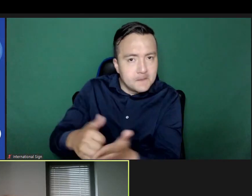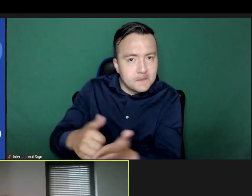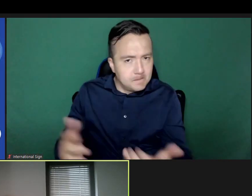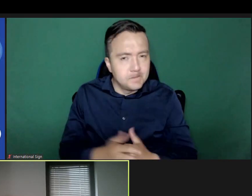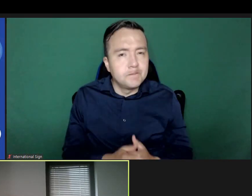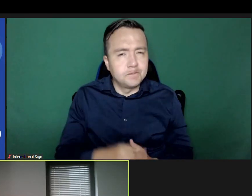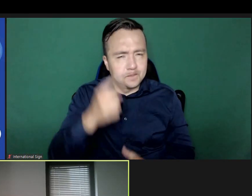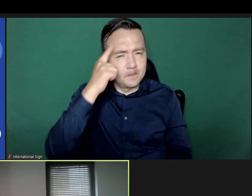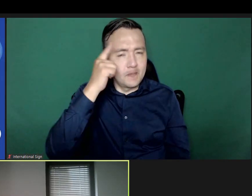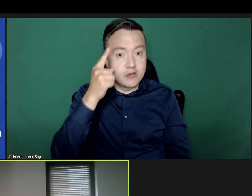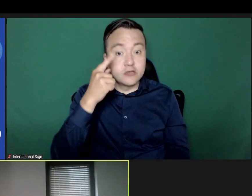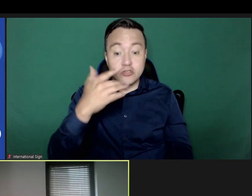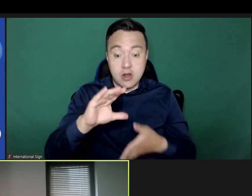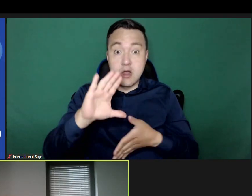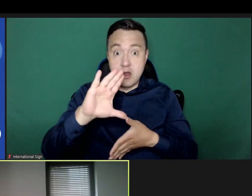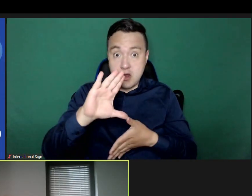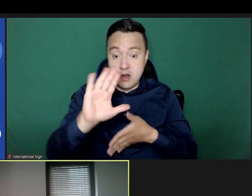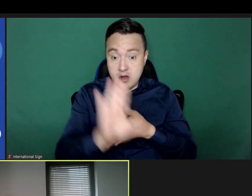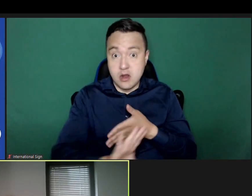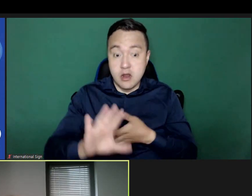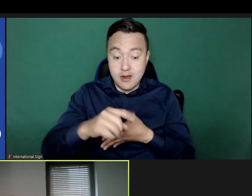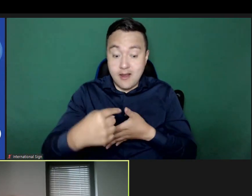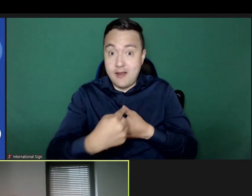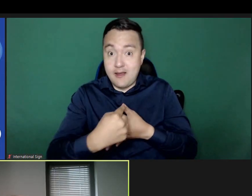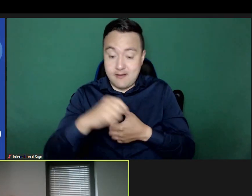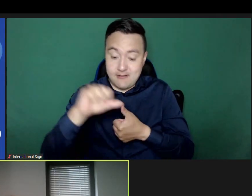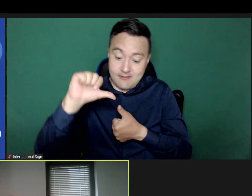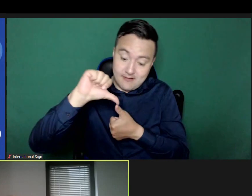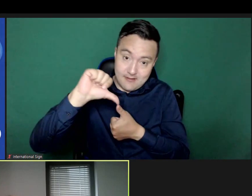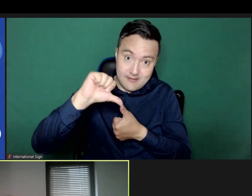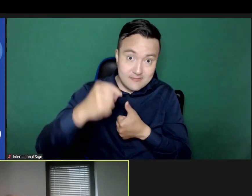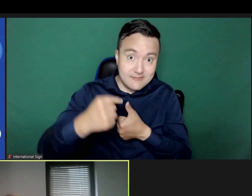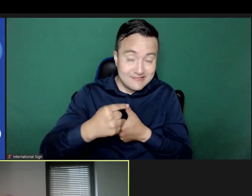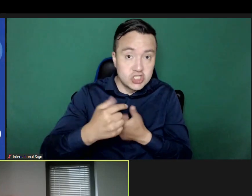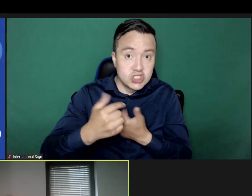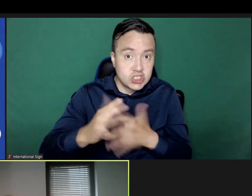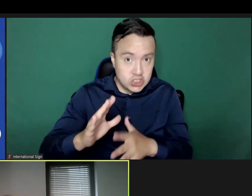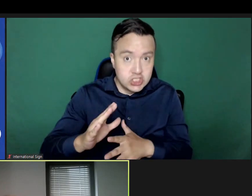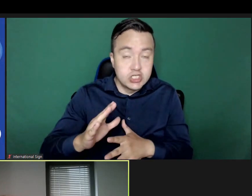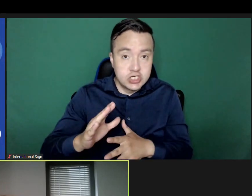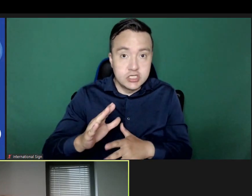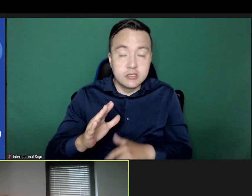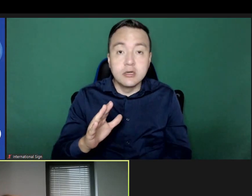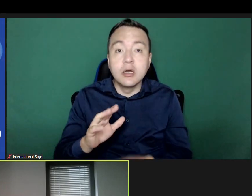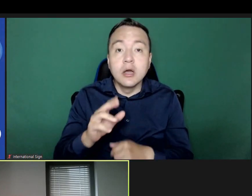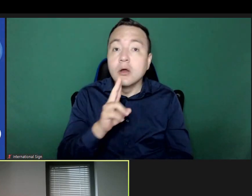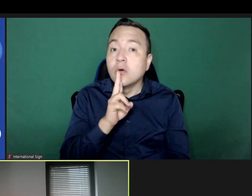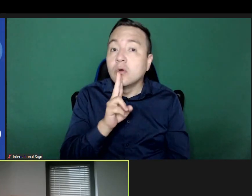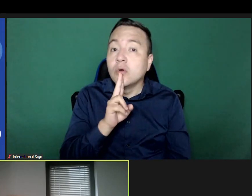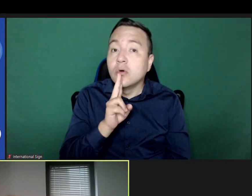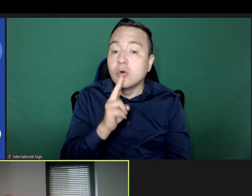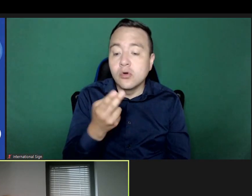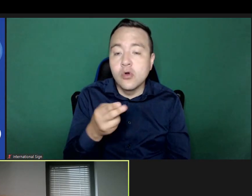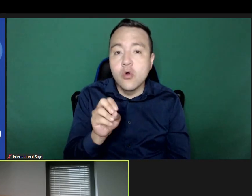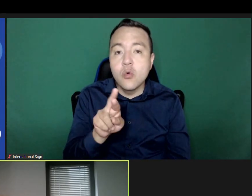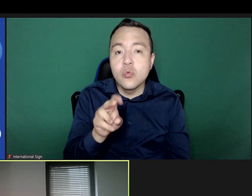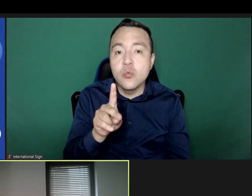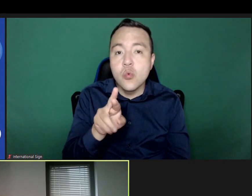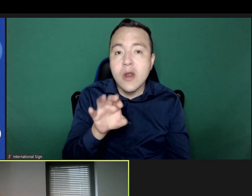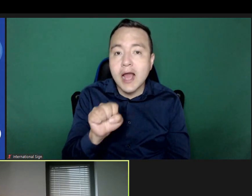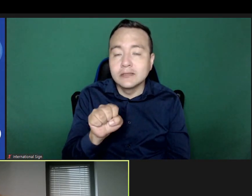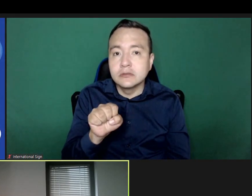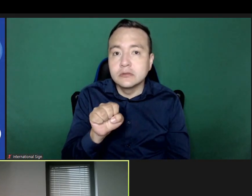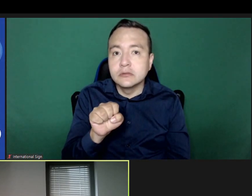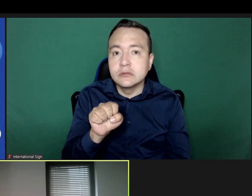está pensando a dónde deberían invertir sus recursos para poder cumplir con las metas que el doctor Ennis nos estaba presentando